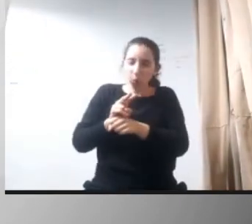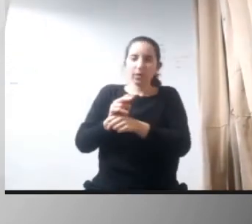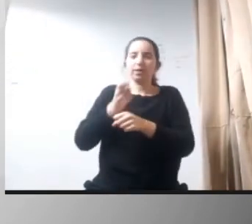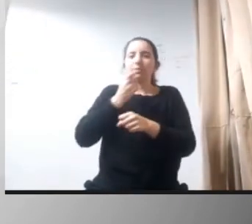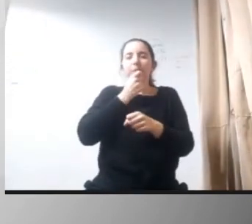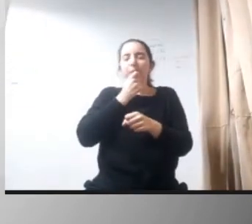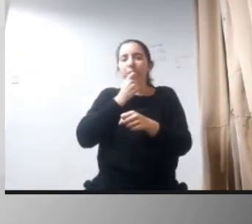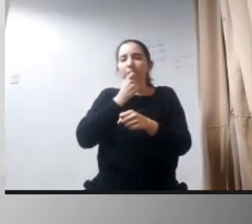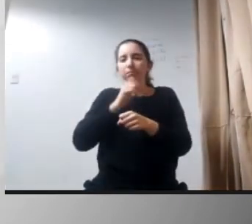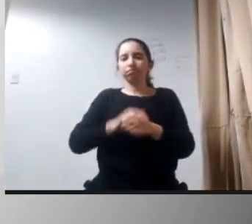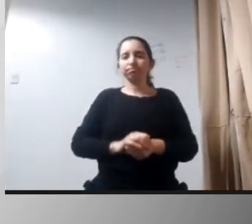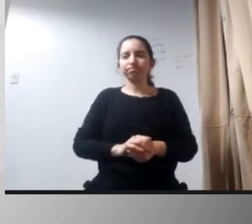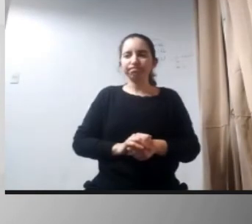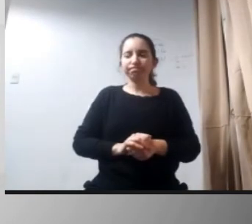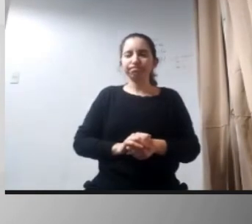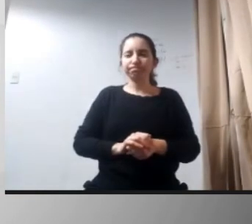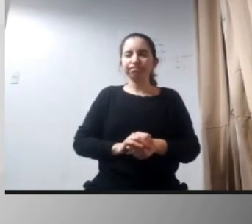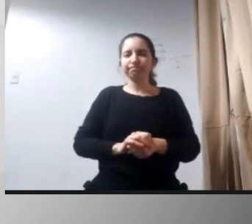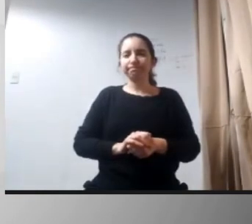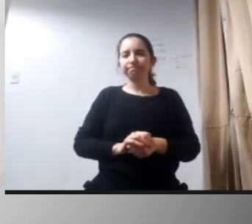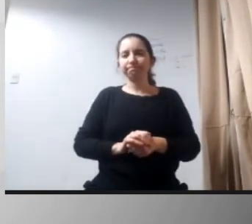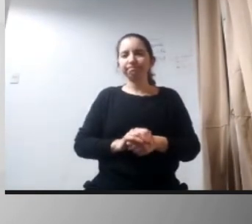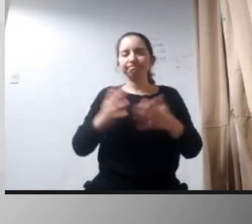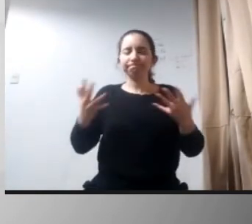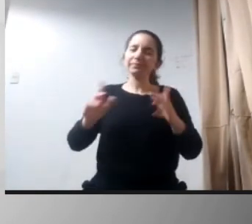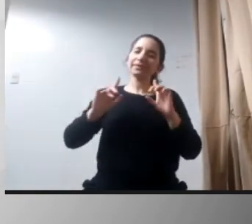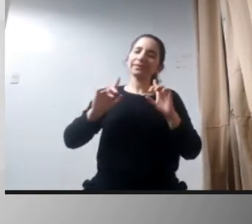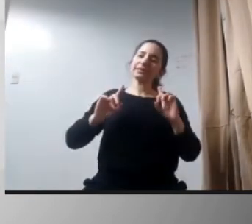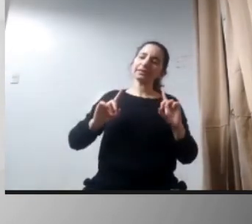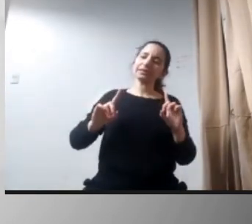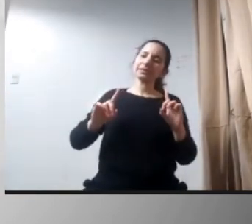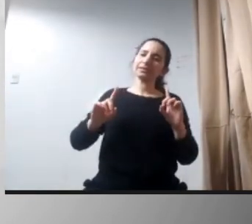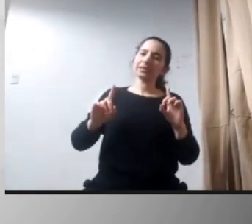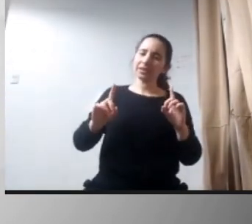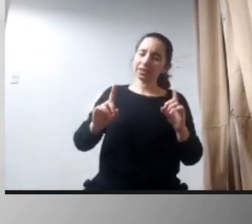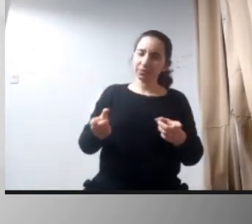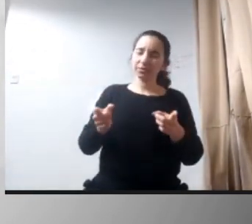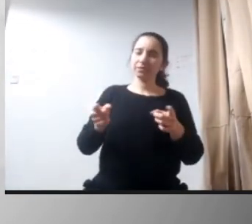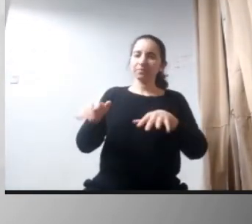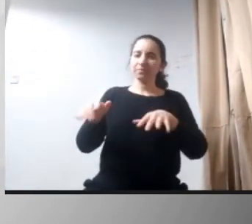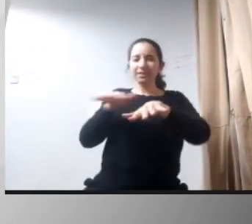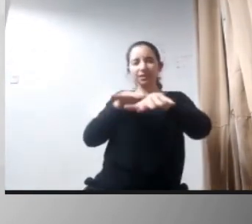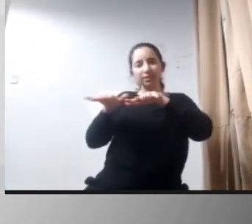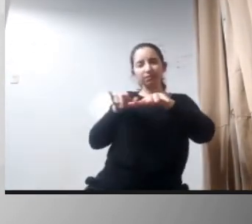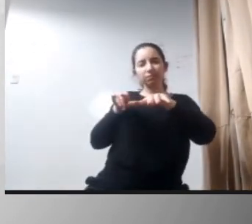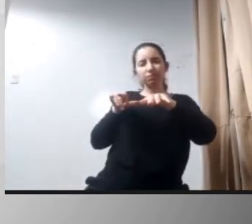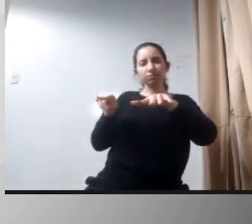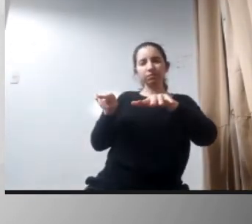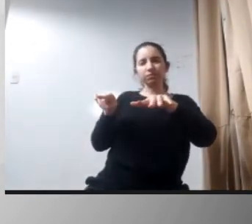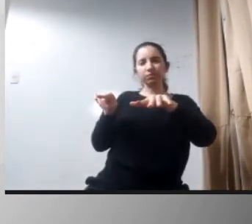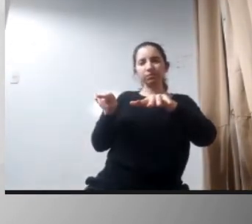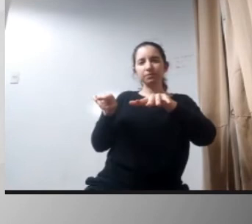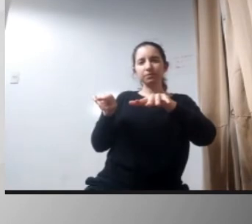Y en general, digamos, y al mismo tiempo eso implica